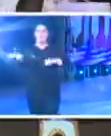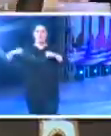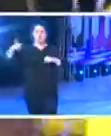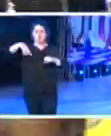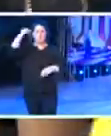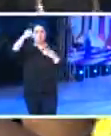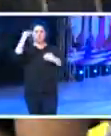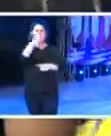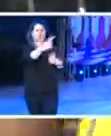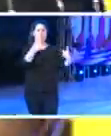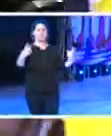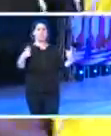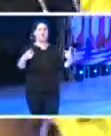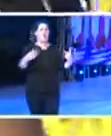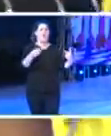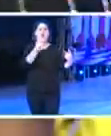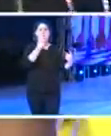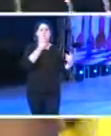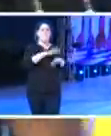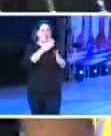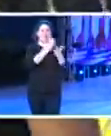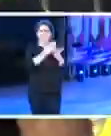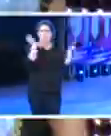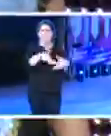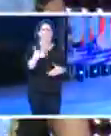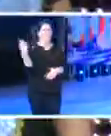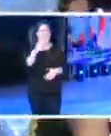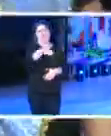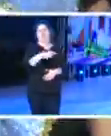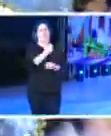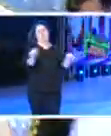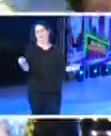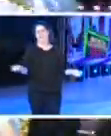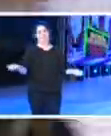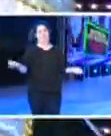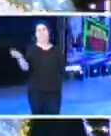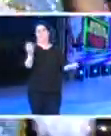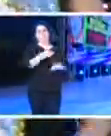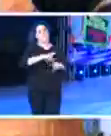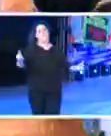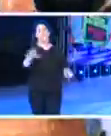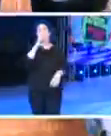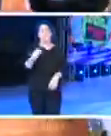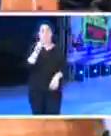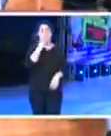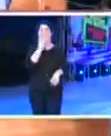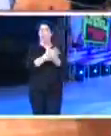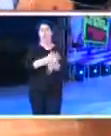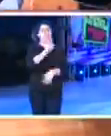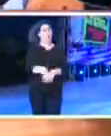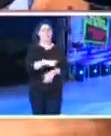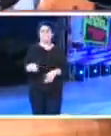que niños van sin merienda a clase y eso no debería pasar. Con la comida no se puede